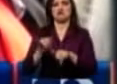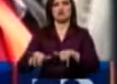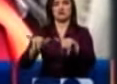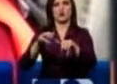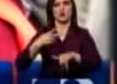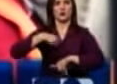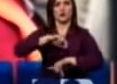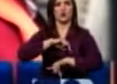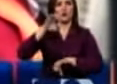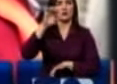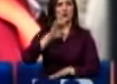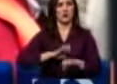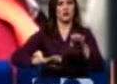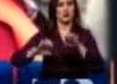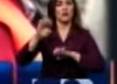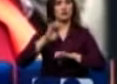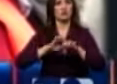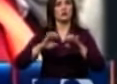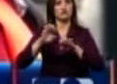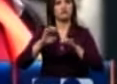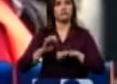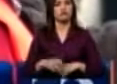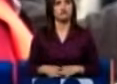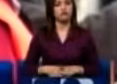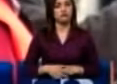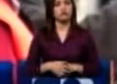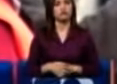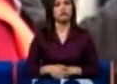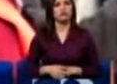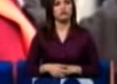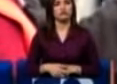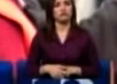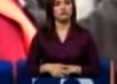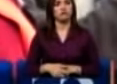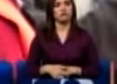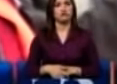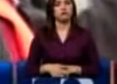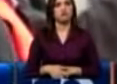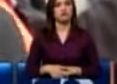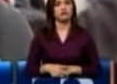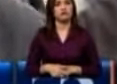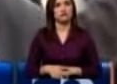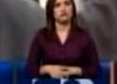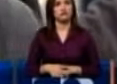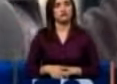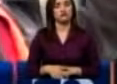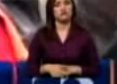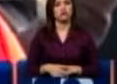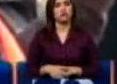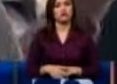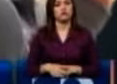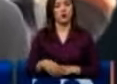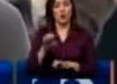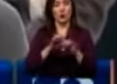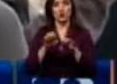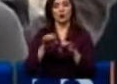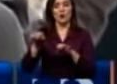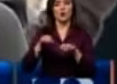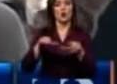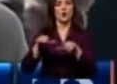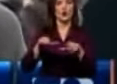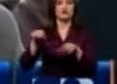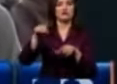paulatinas, en esta semana haremos una evaluación del tema de la circulación sobre la isla Marchena